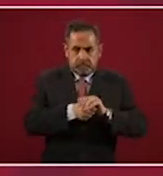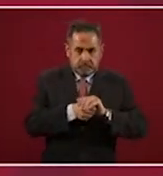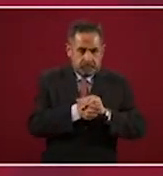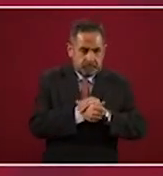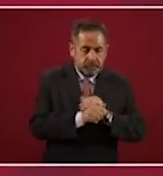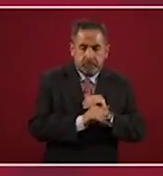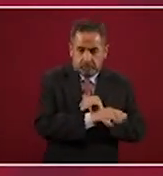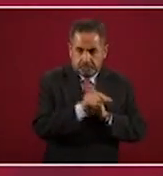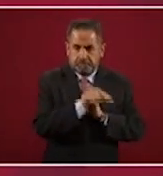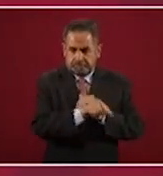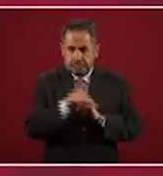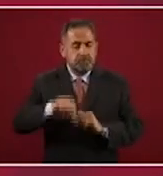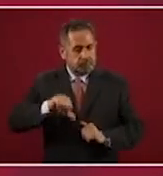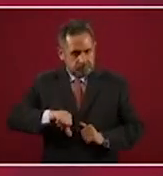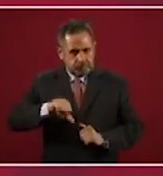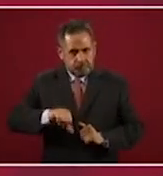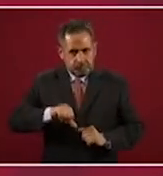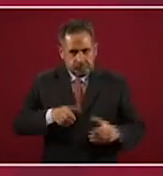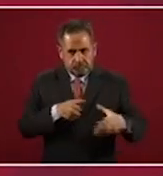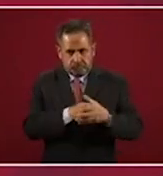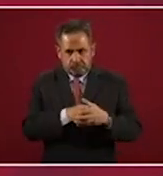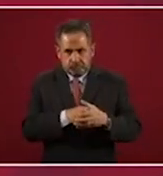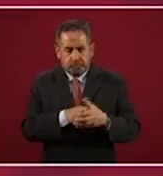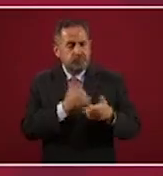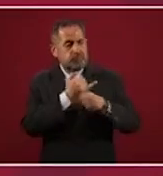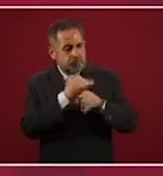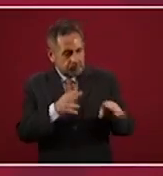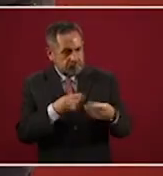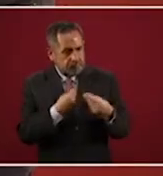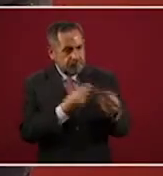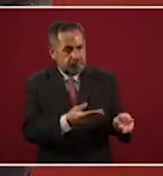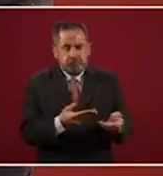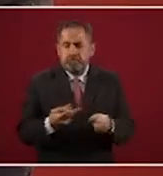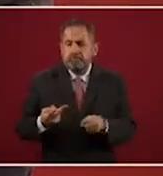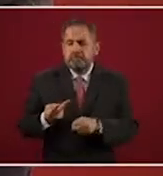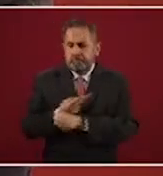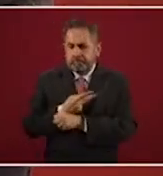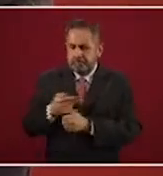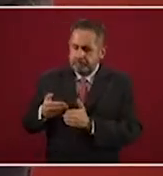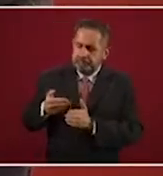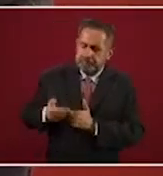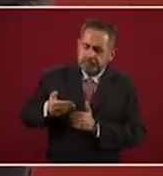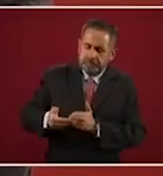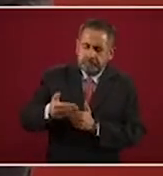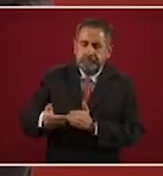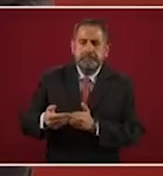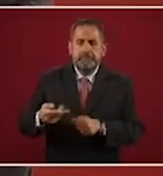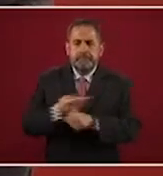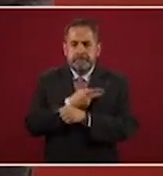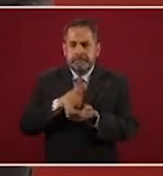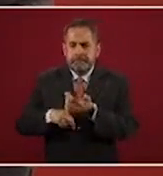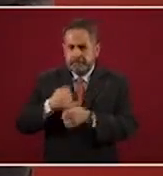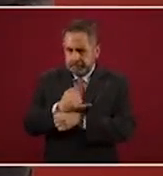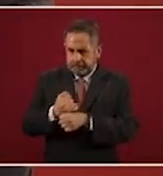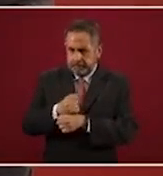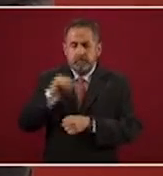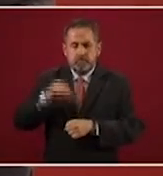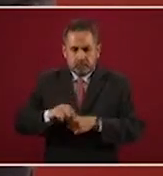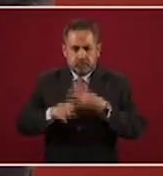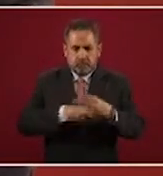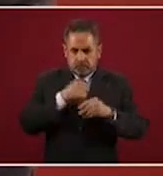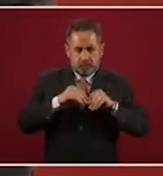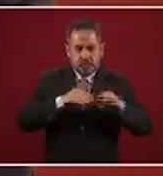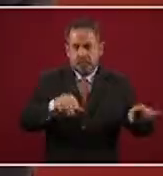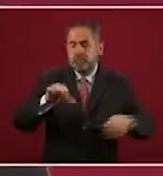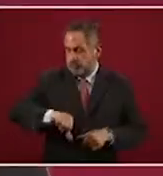Ayotzinapa y se les va a informar de cómo se van las investigaciones el día